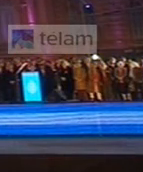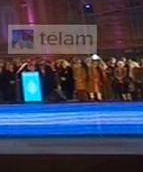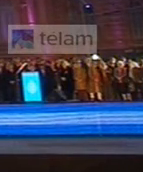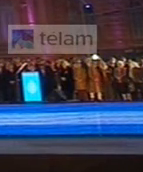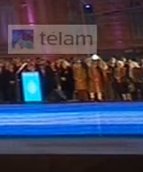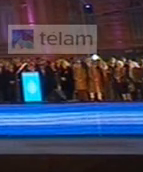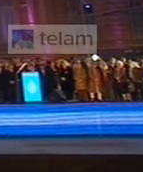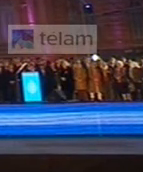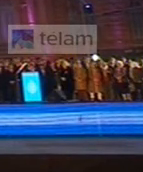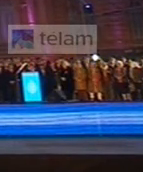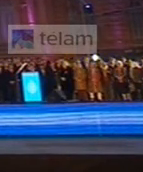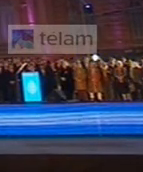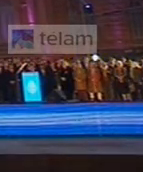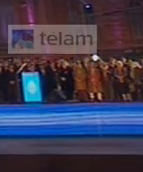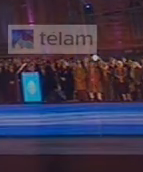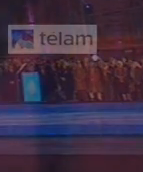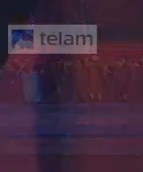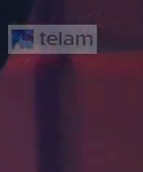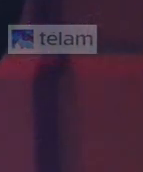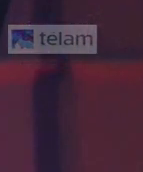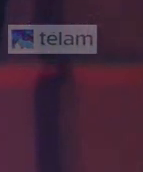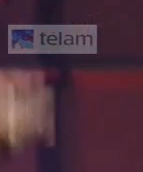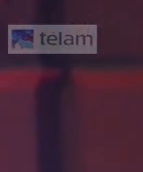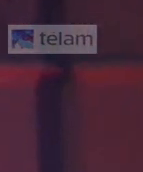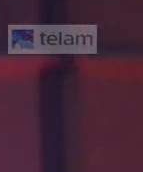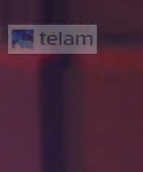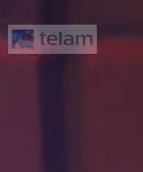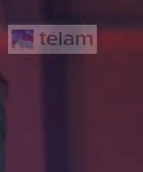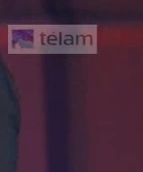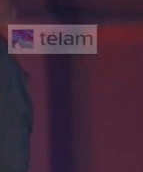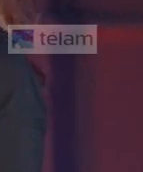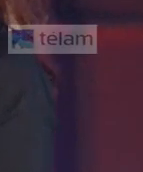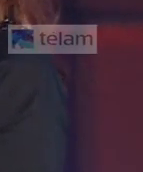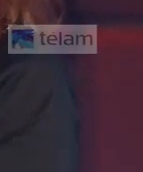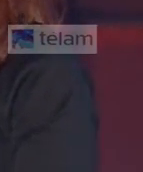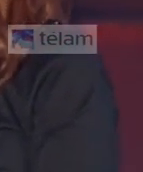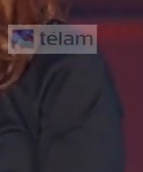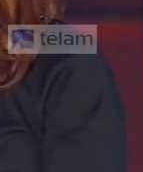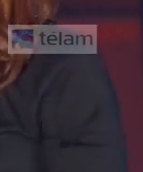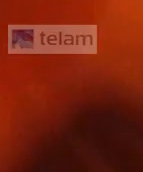Thank you.